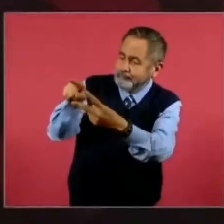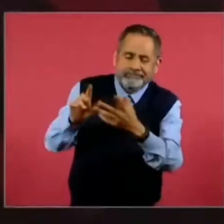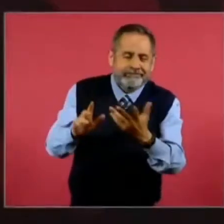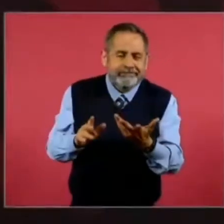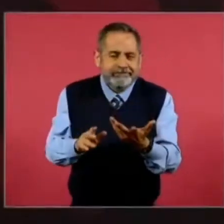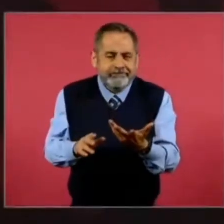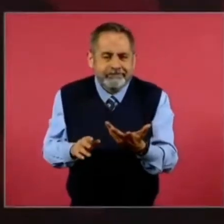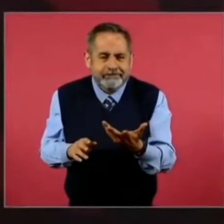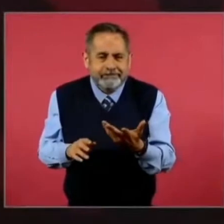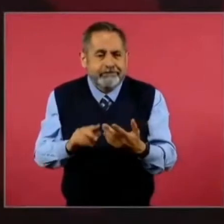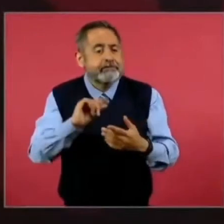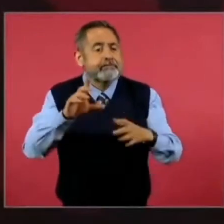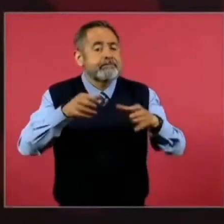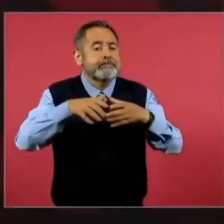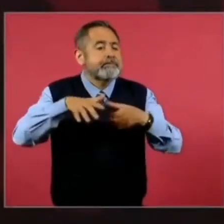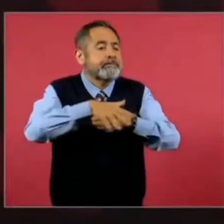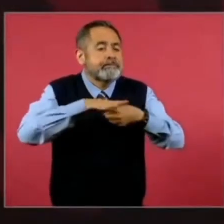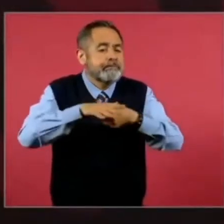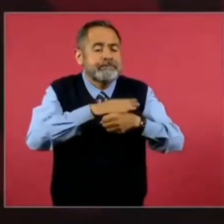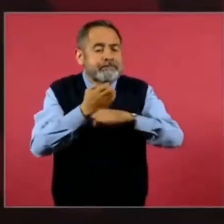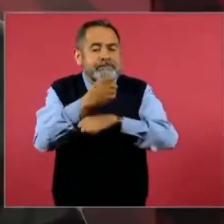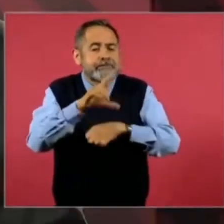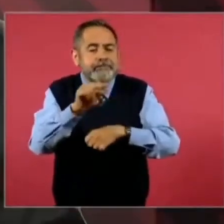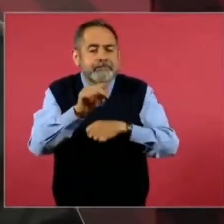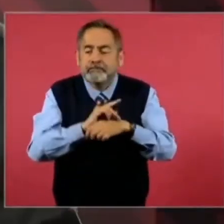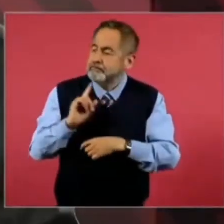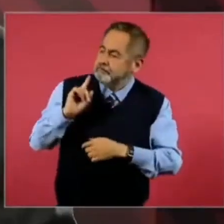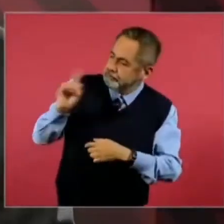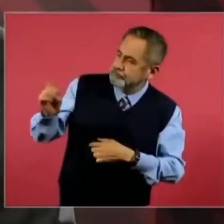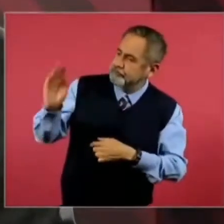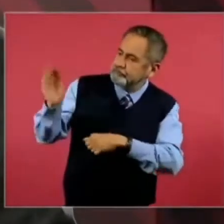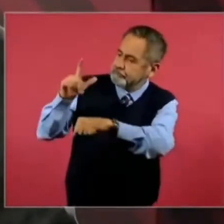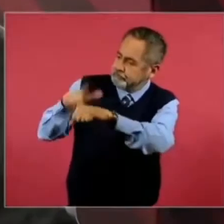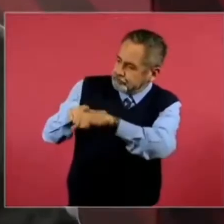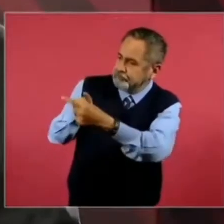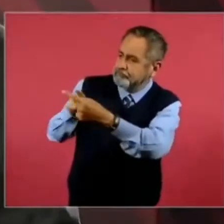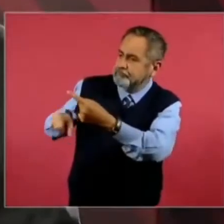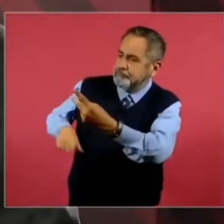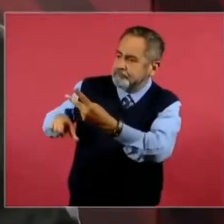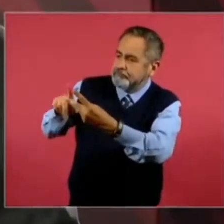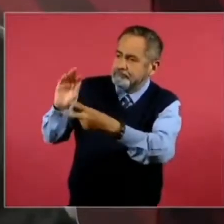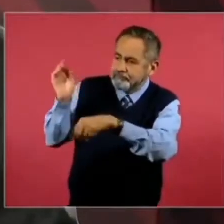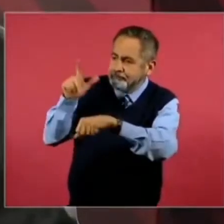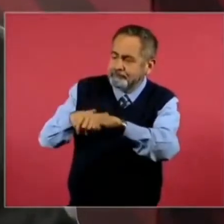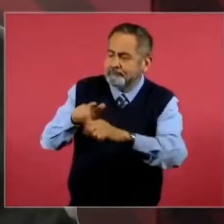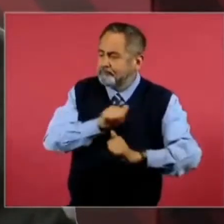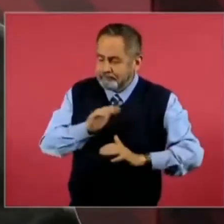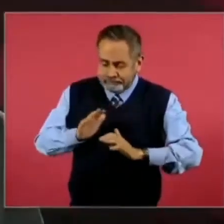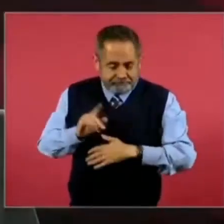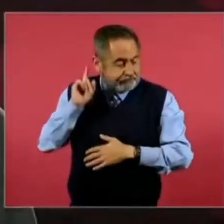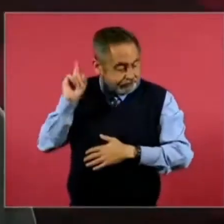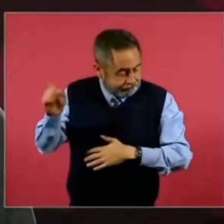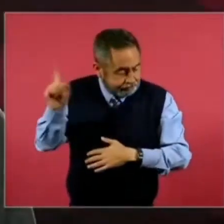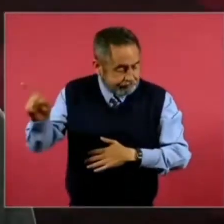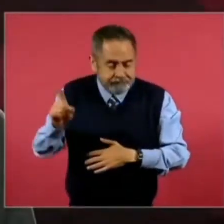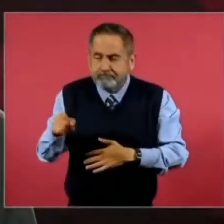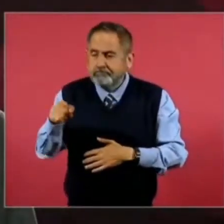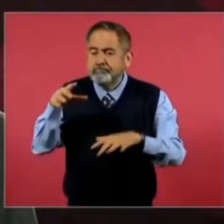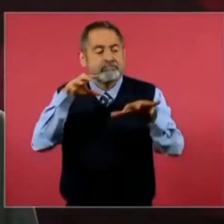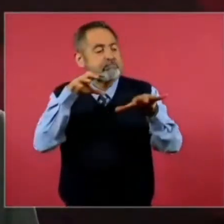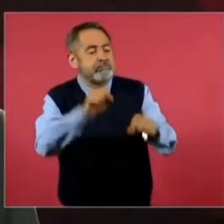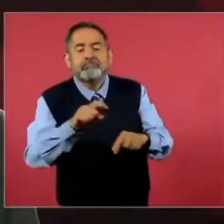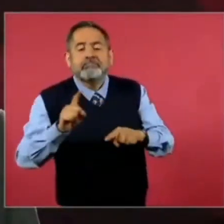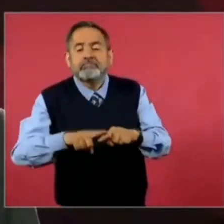no fueron las autoridades locales, sino que a los muchachos supuestamente se los